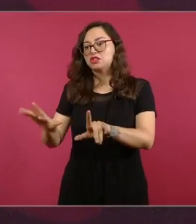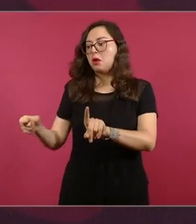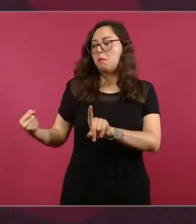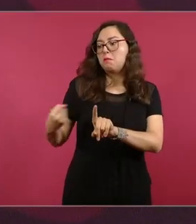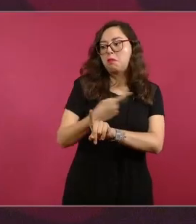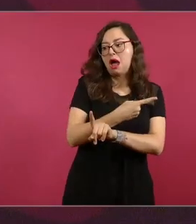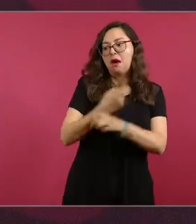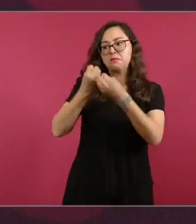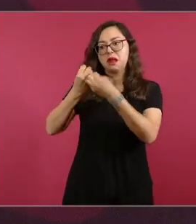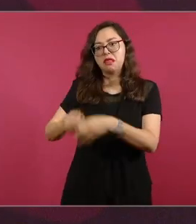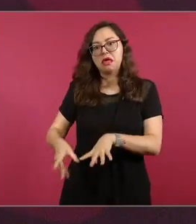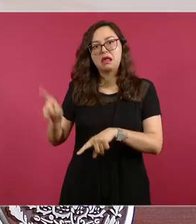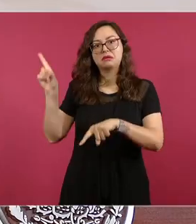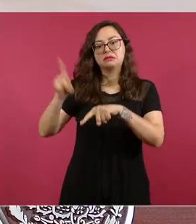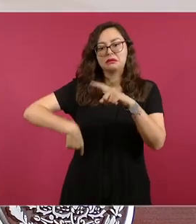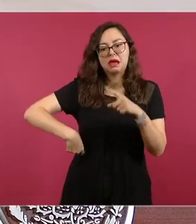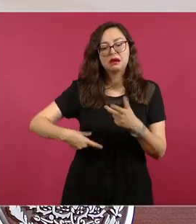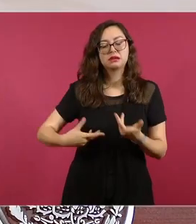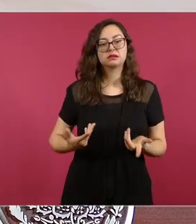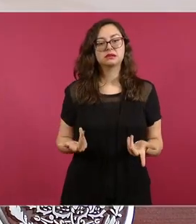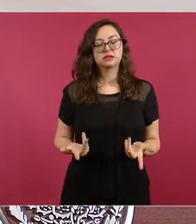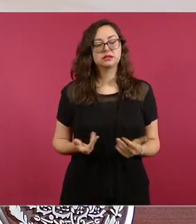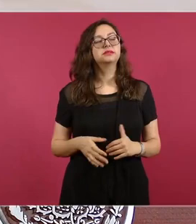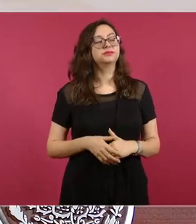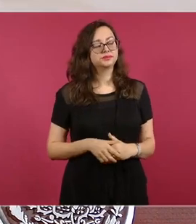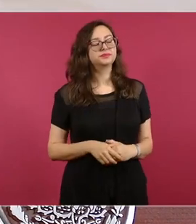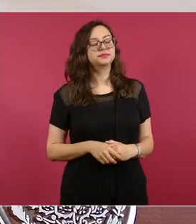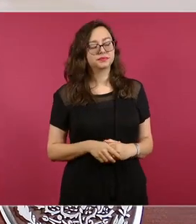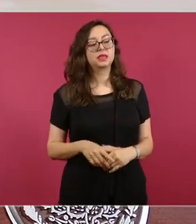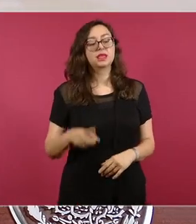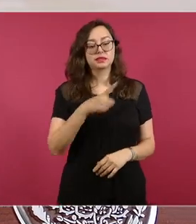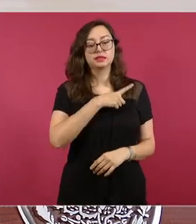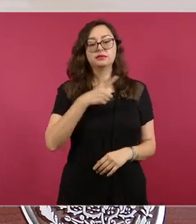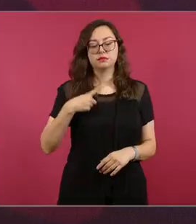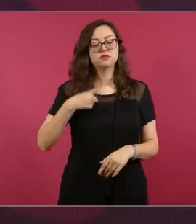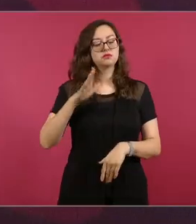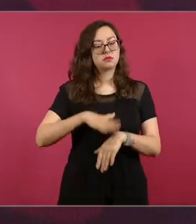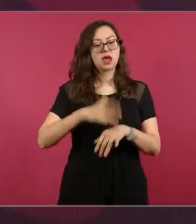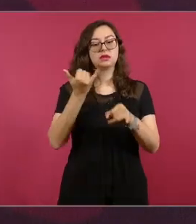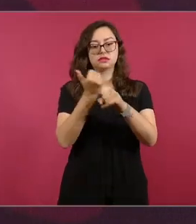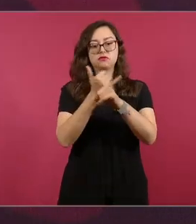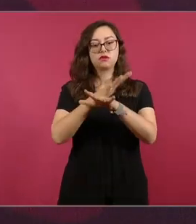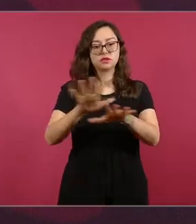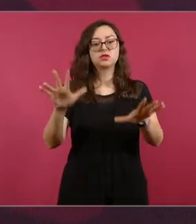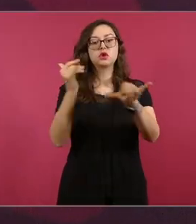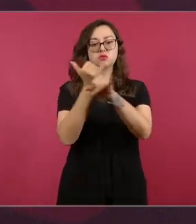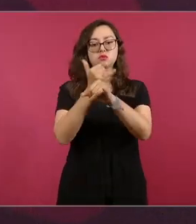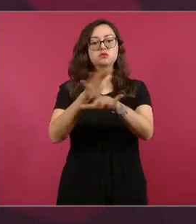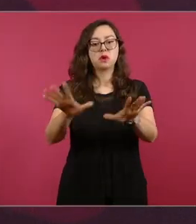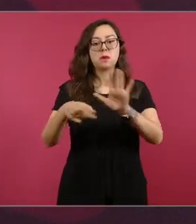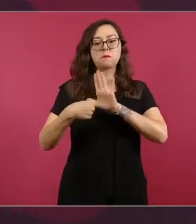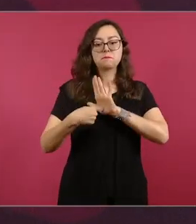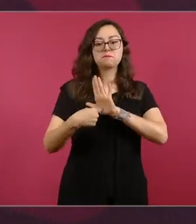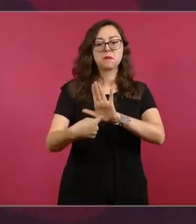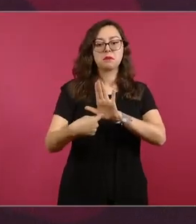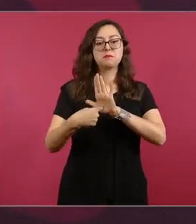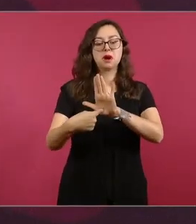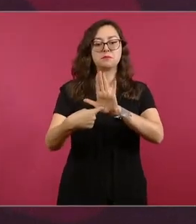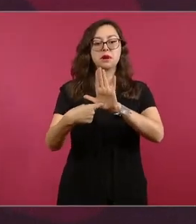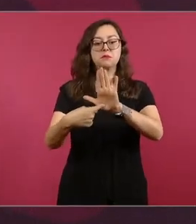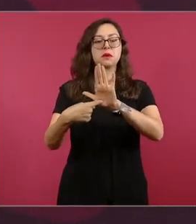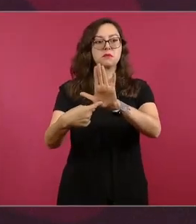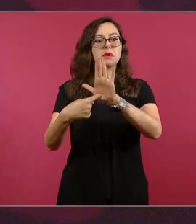toda la información. Lo que pasa es que estamos esperando avanzar,